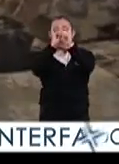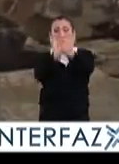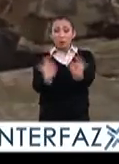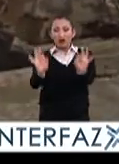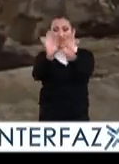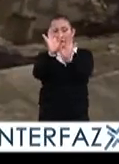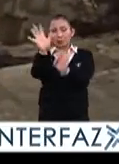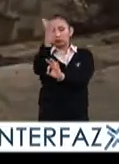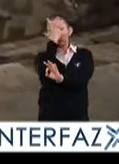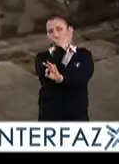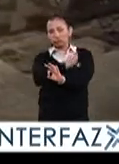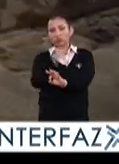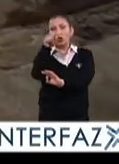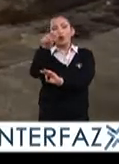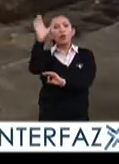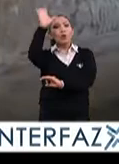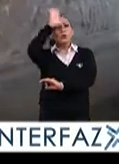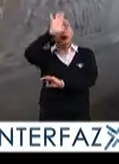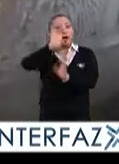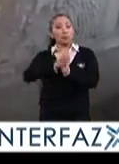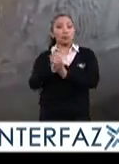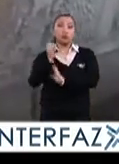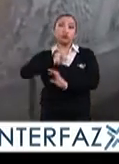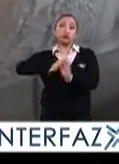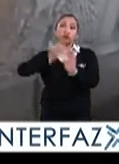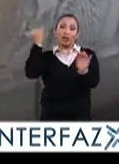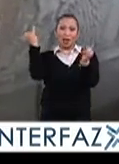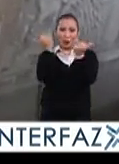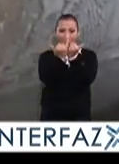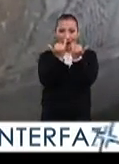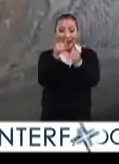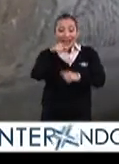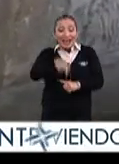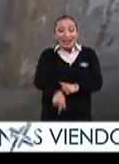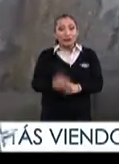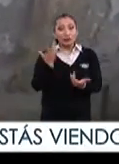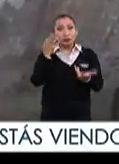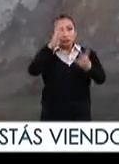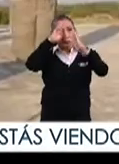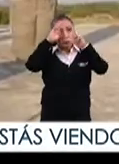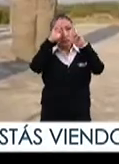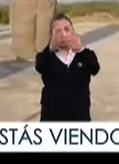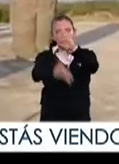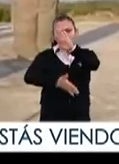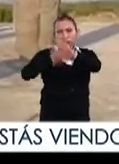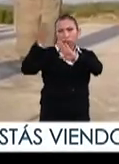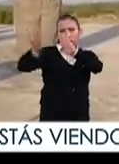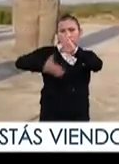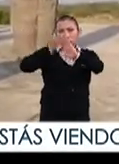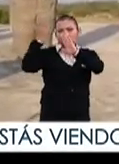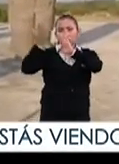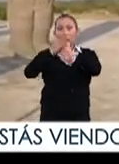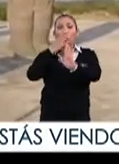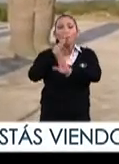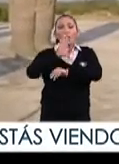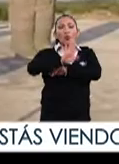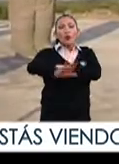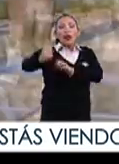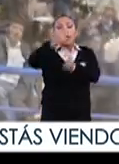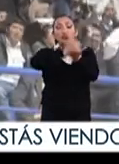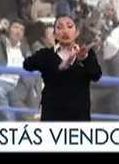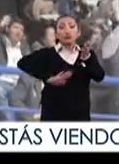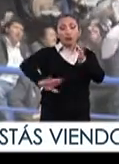de esta esplendorosa cultura. Como desde tiempos inmemoriales, estos maestros constructores resguardan los vestigios de la